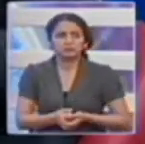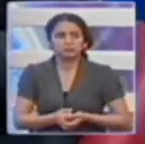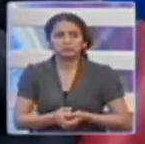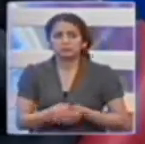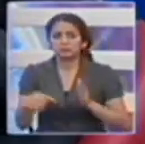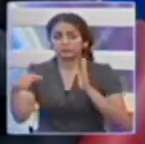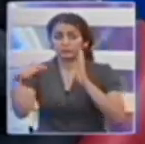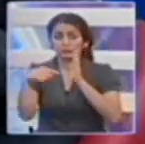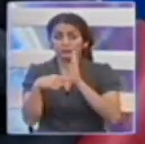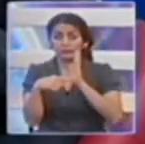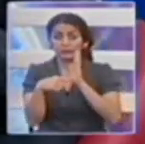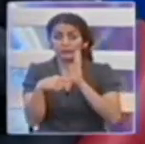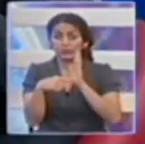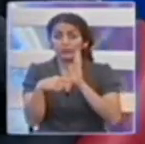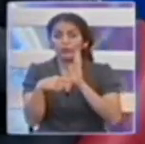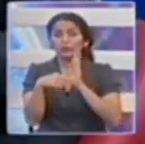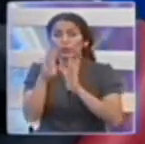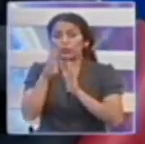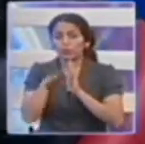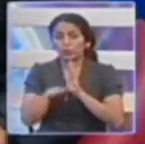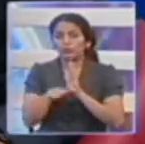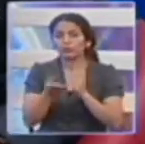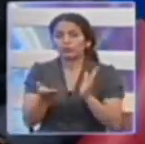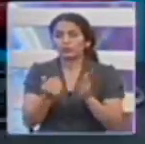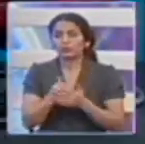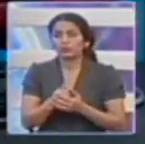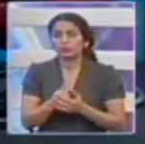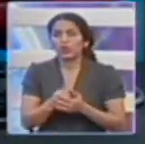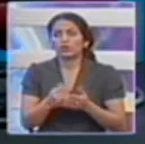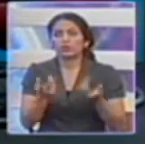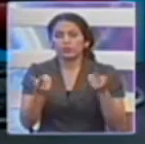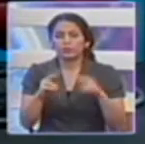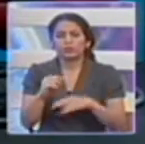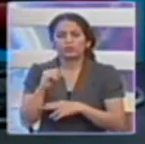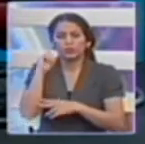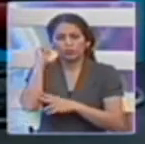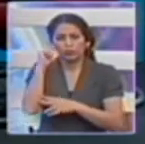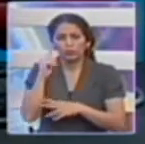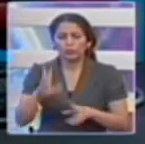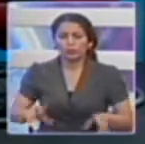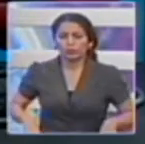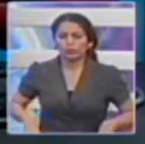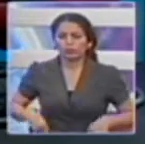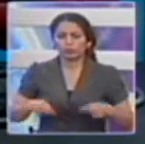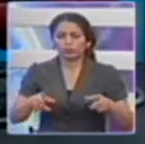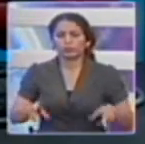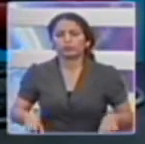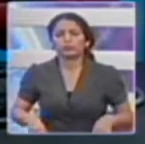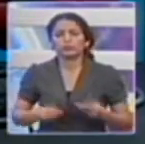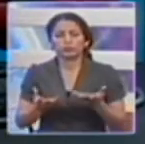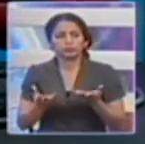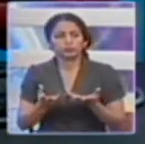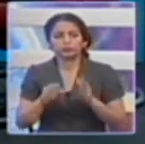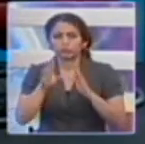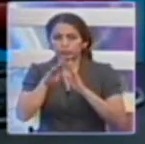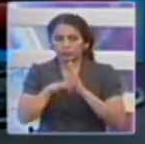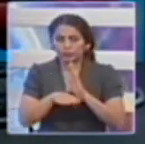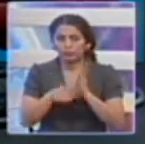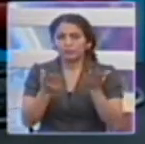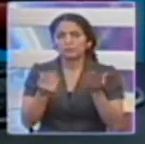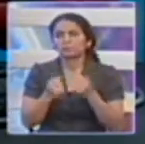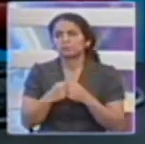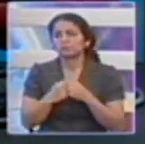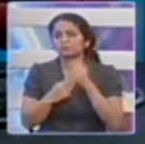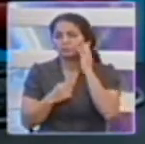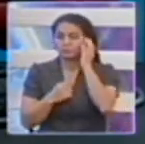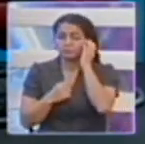reducir la cantidad de impuestos, también reducir el gasto público. Pero más allá de eso, quizás reducir el gasto público, la gente enseguida se preocupa. El tema